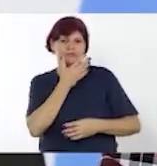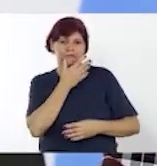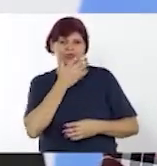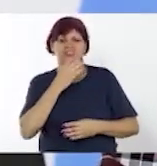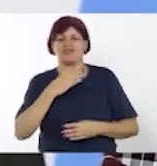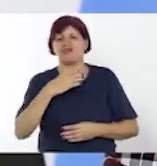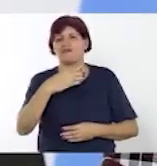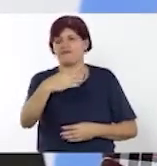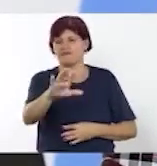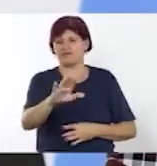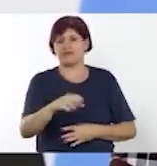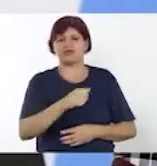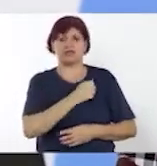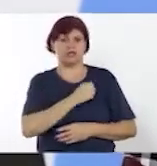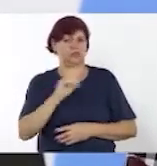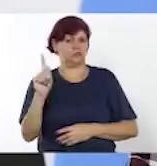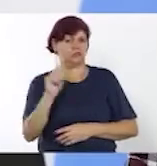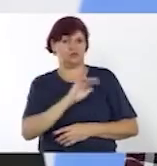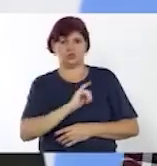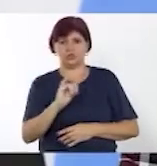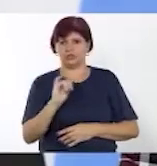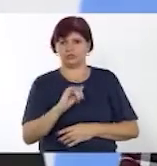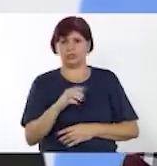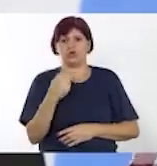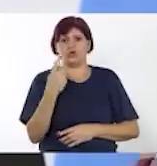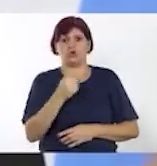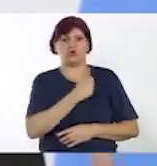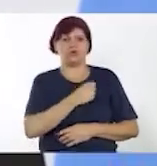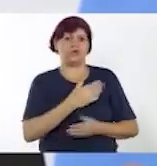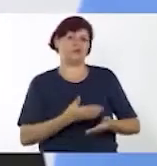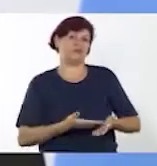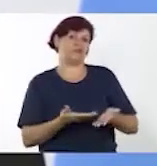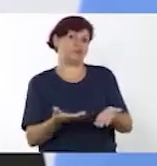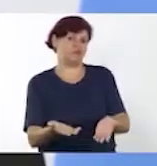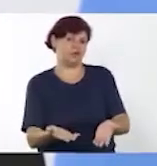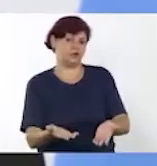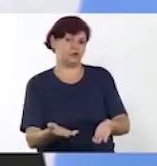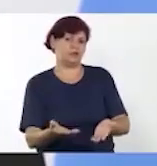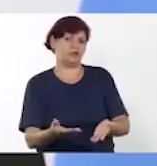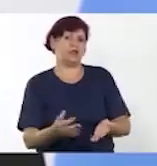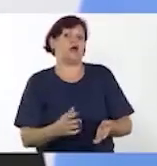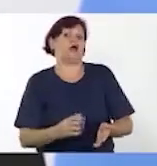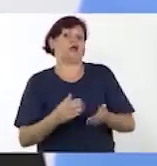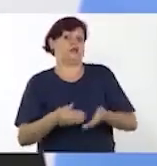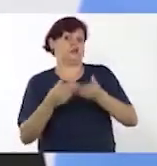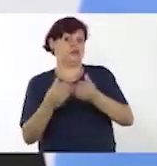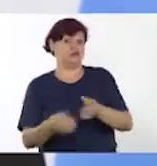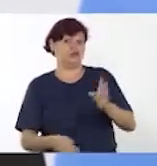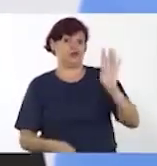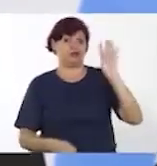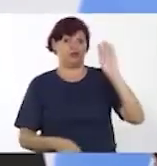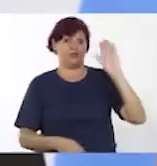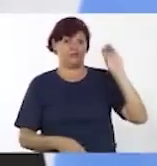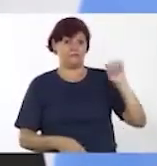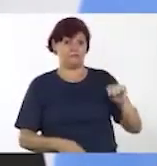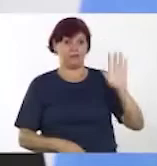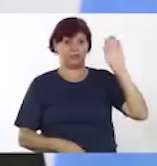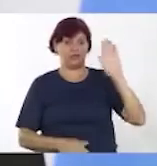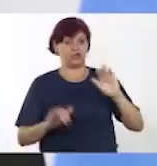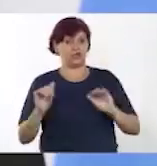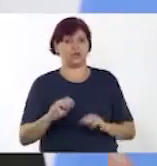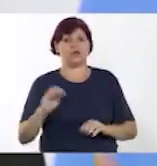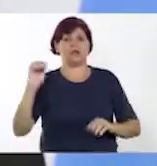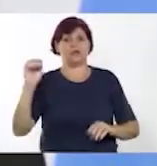parecido, el fin que queremos no es el mismo. En uno queremos demostrar que el miembro izquierdo es igual al miembro